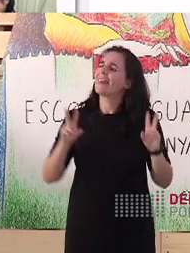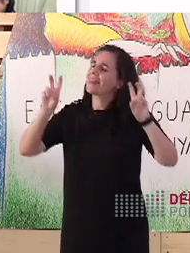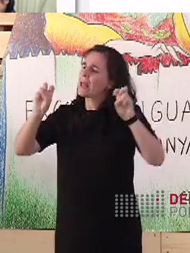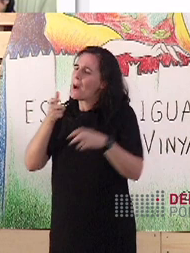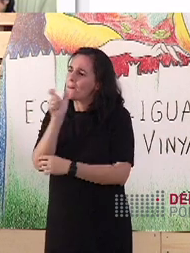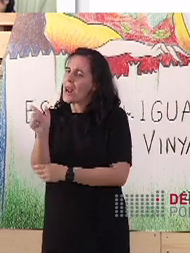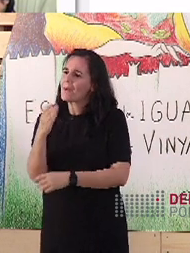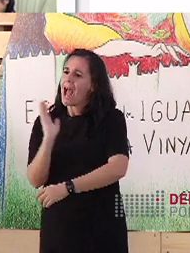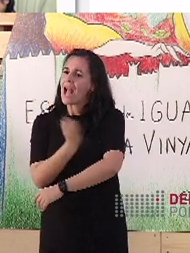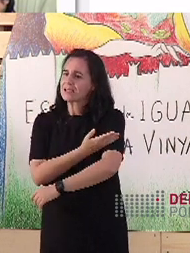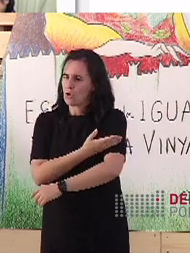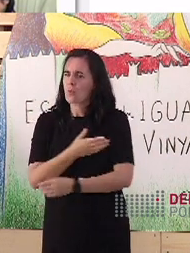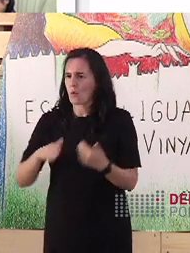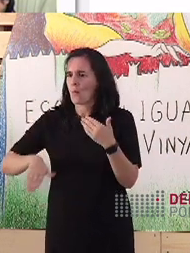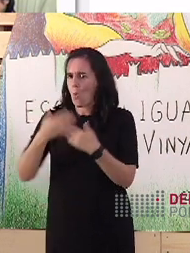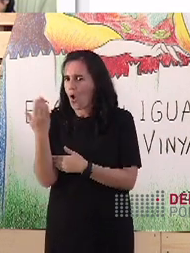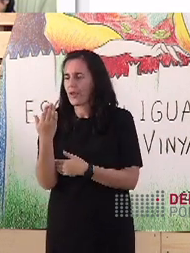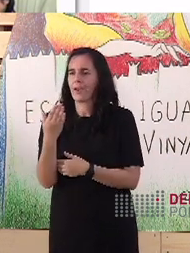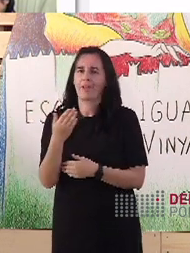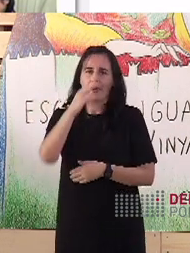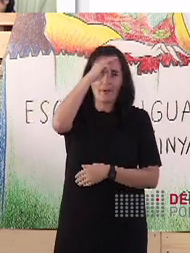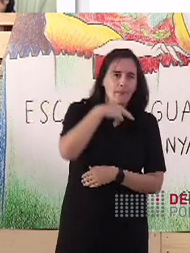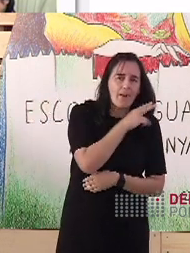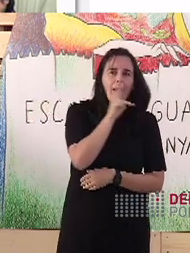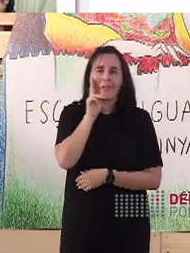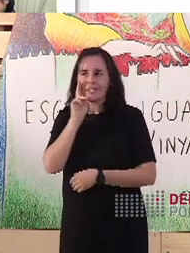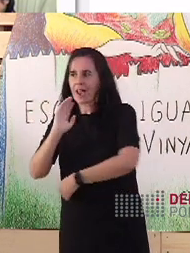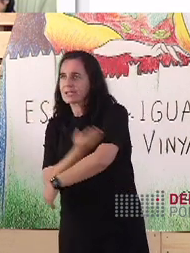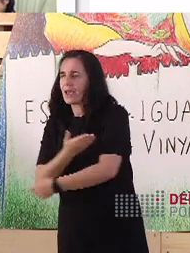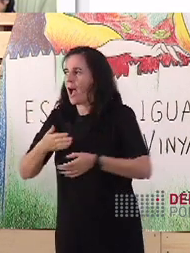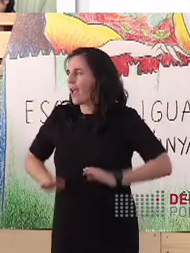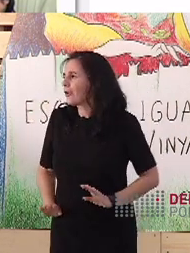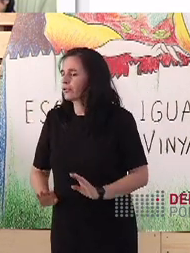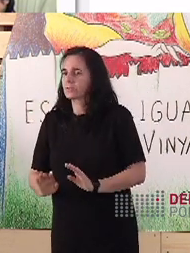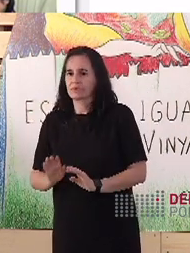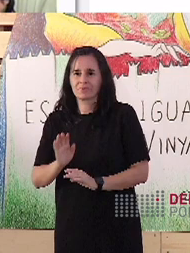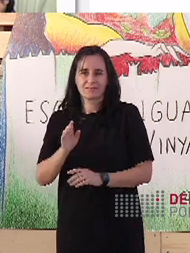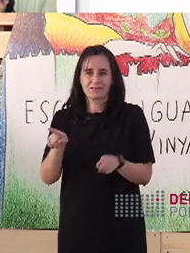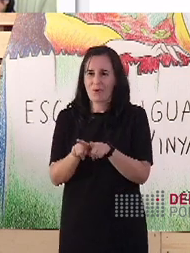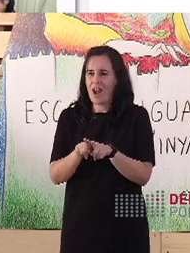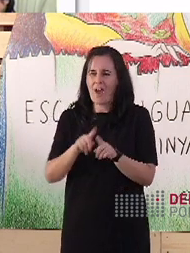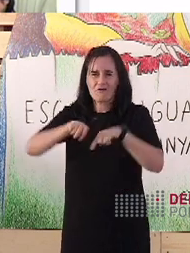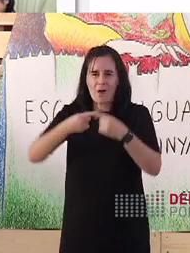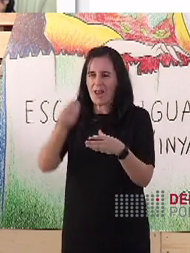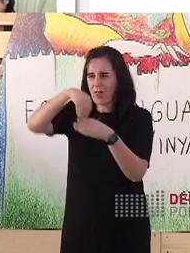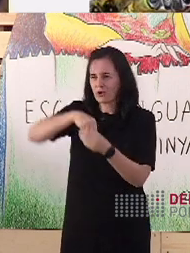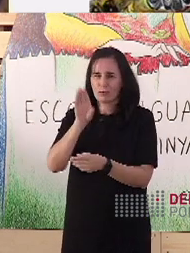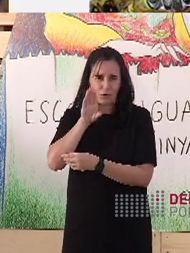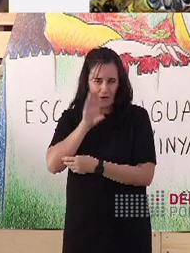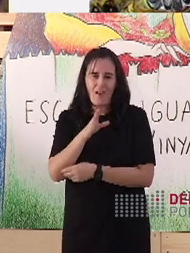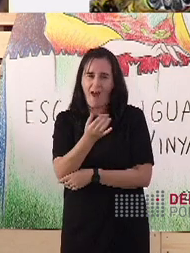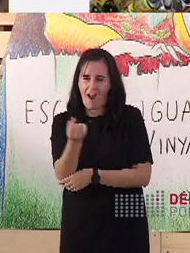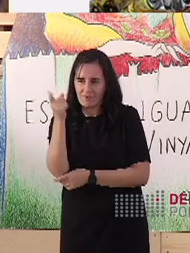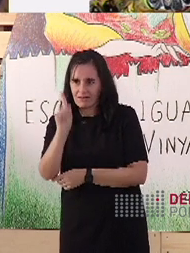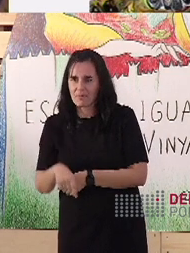Los castigos, las hijastras, los hijastros, las madres, los padres. O sea, el incesto está a la orden del día en la pornografía. Bueno, pero perdonad, es que es una fantasía.